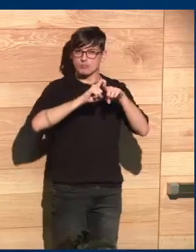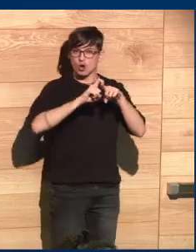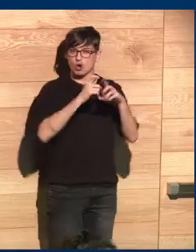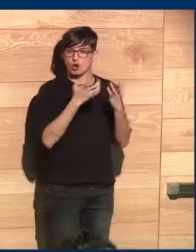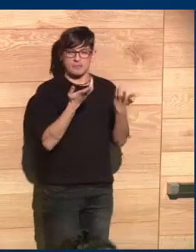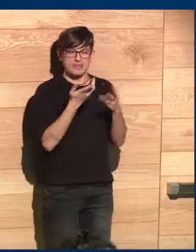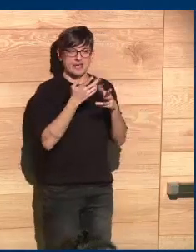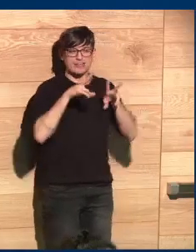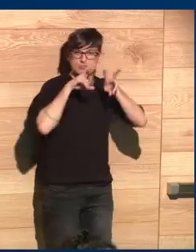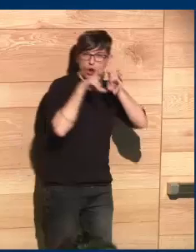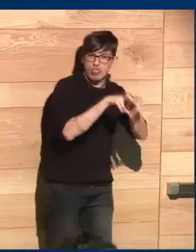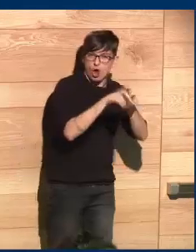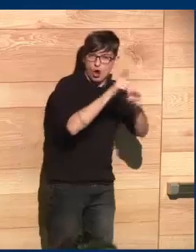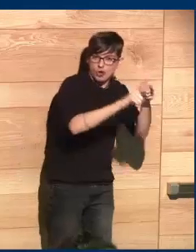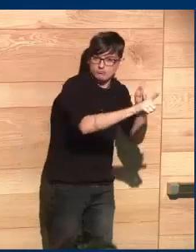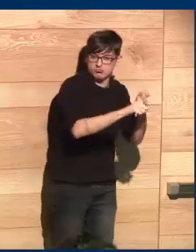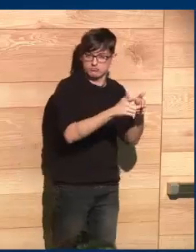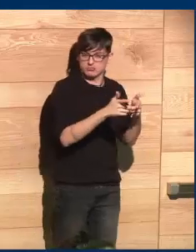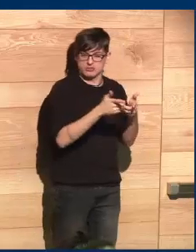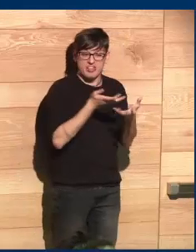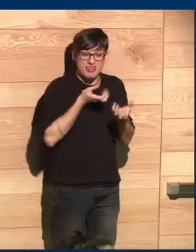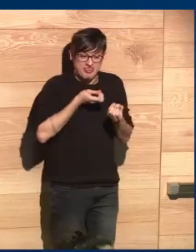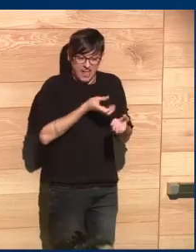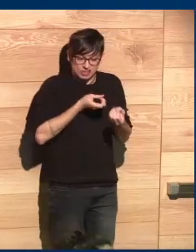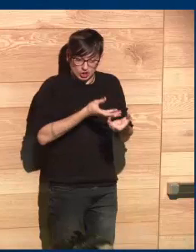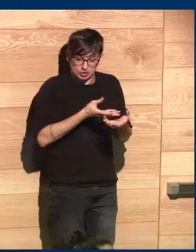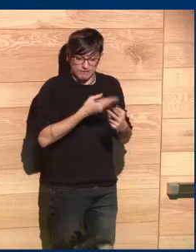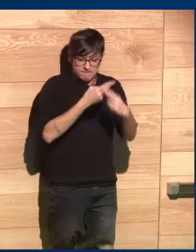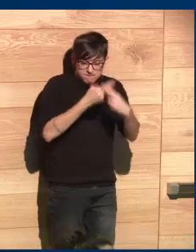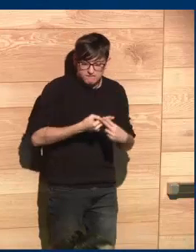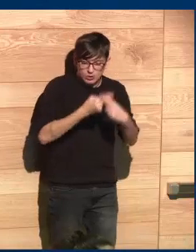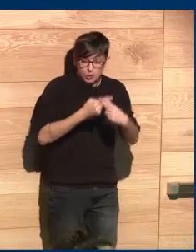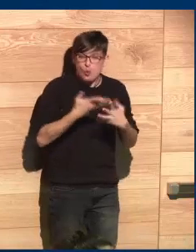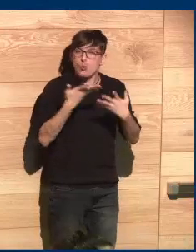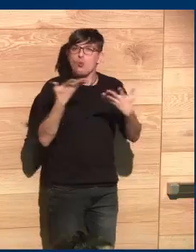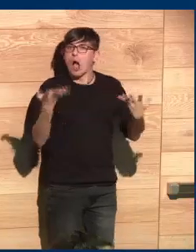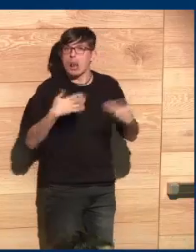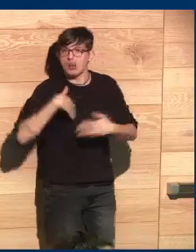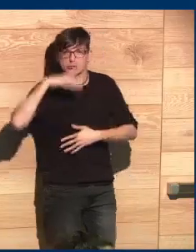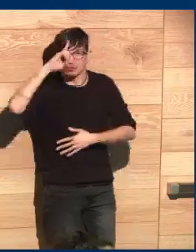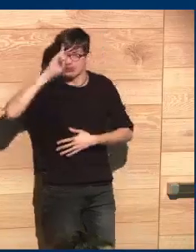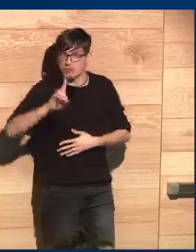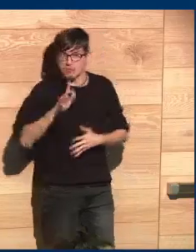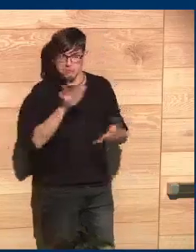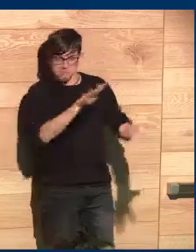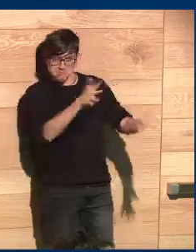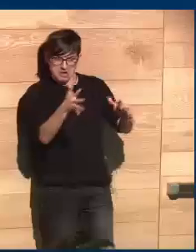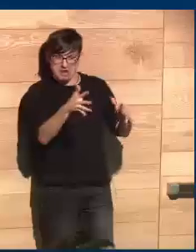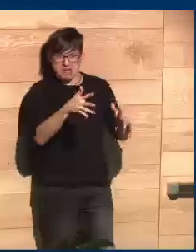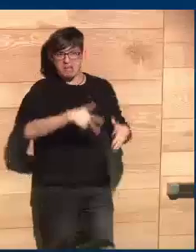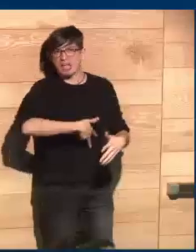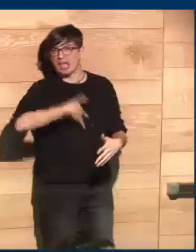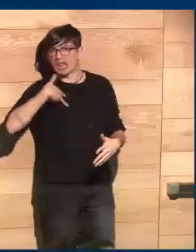sabemos exactamente qué datos extraen. Tenemos una idea general, quizás porque es mi trabajo, yo tengo una idea más